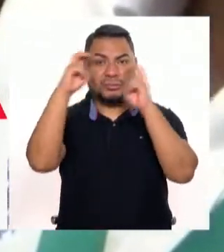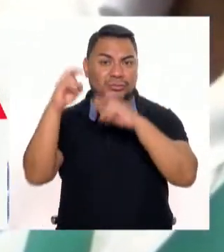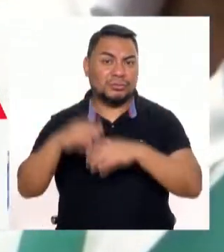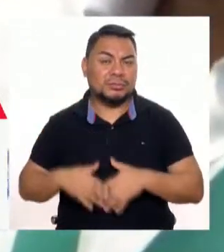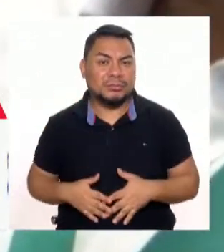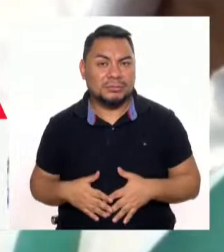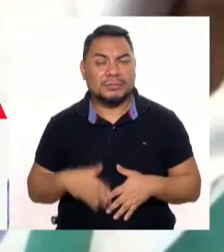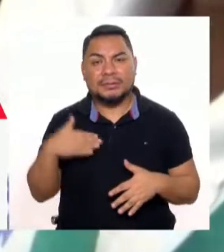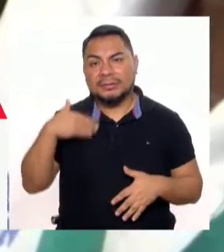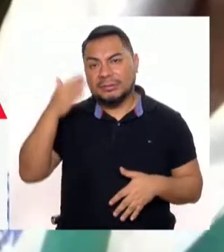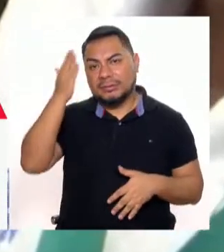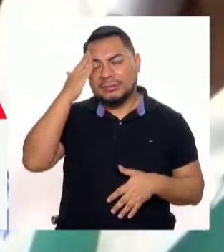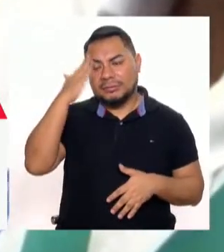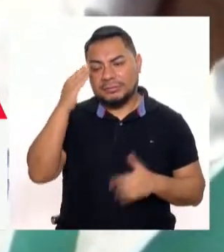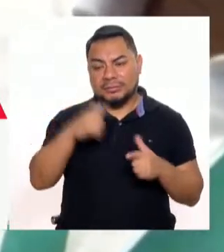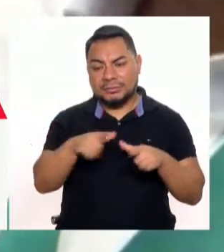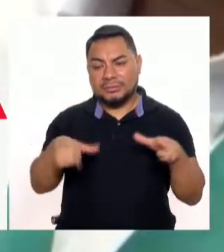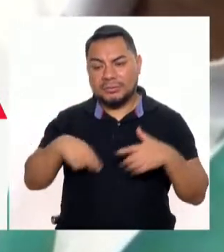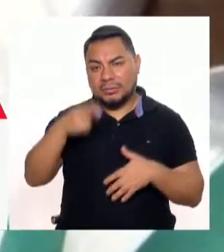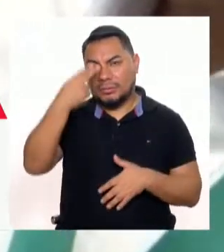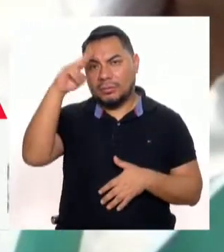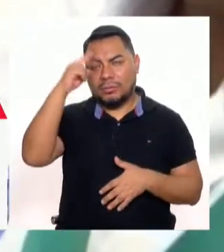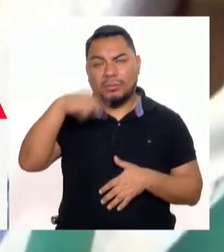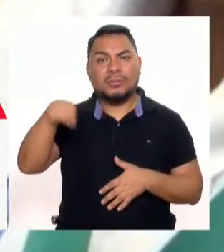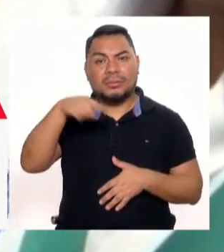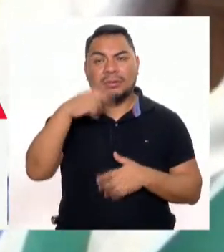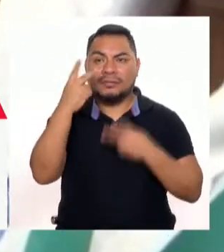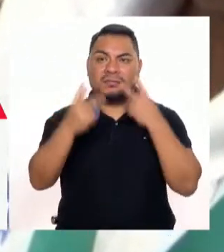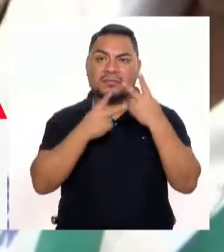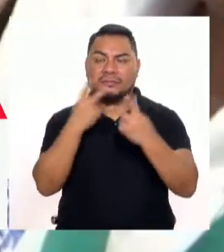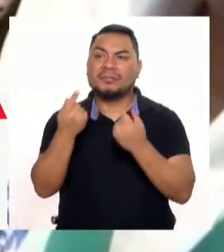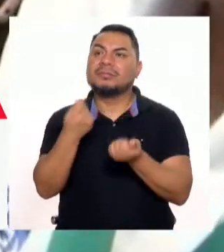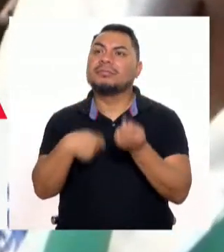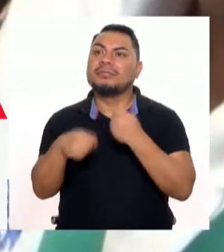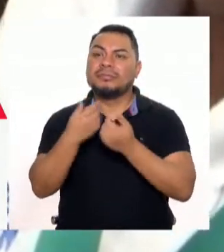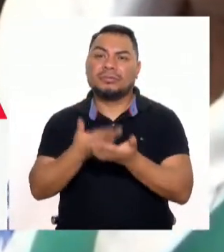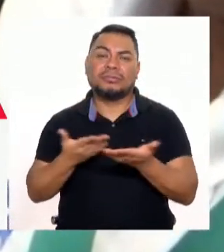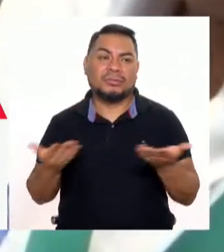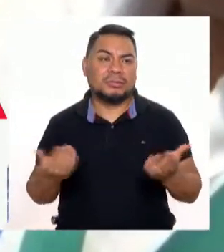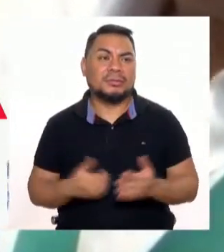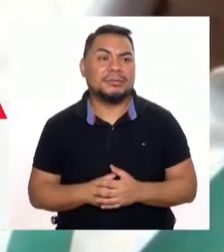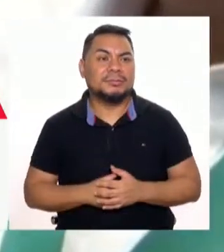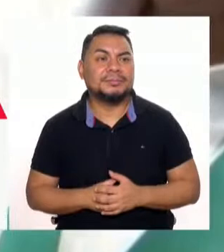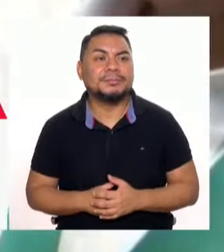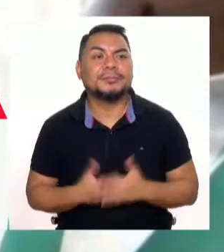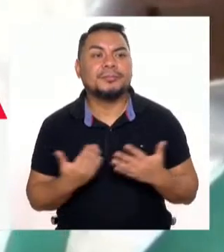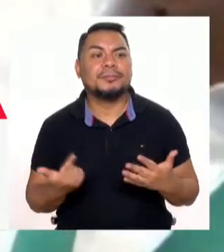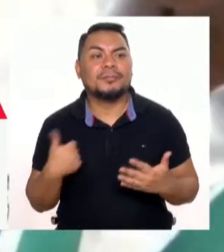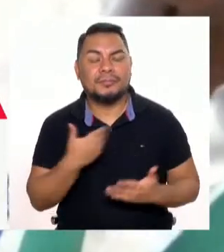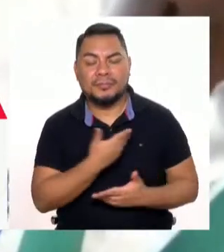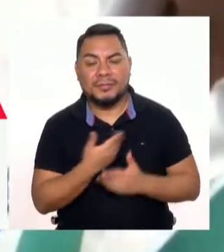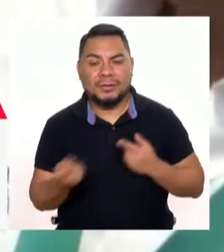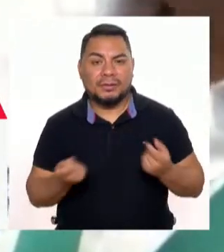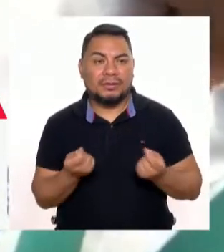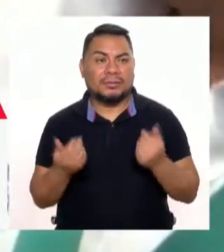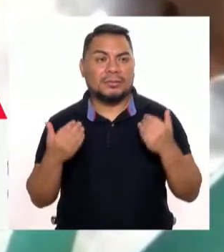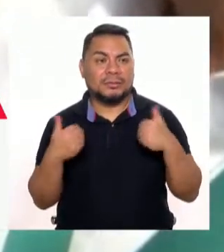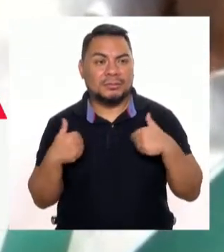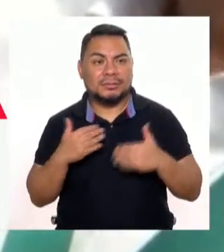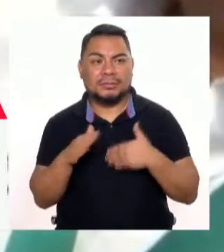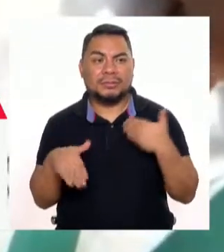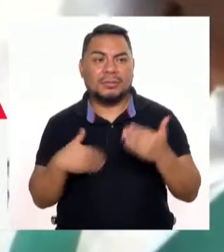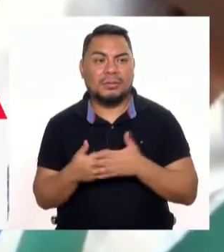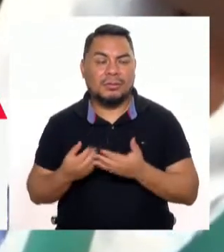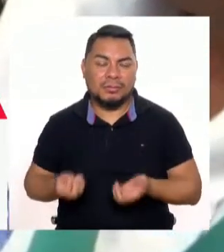huánuco y esta zona vive del turismo y vive de sus productos agrícolas Entonces como gobierno tenemos que dar